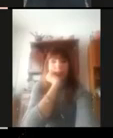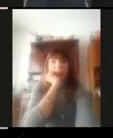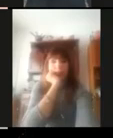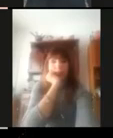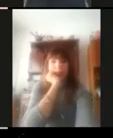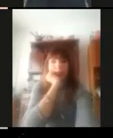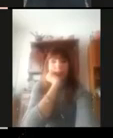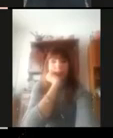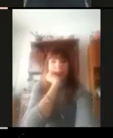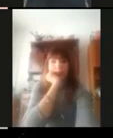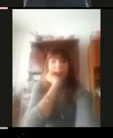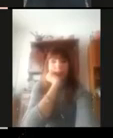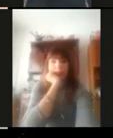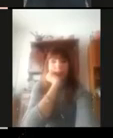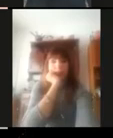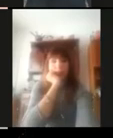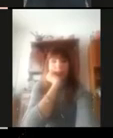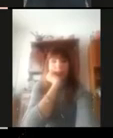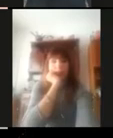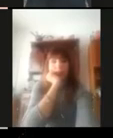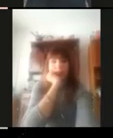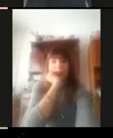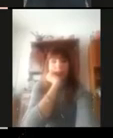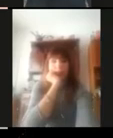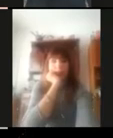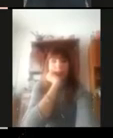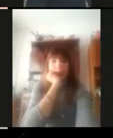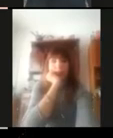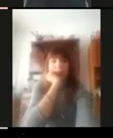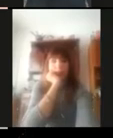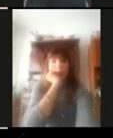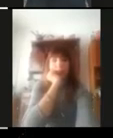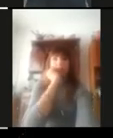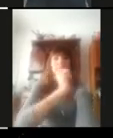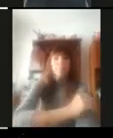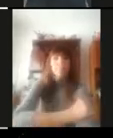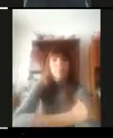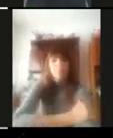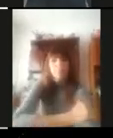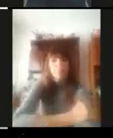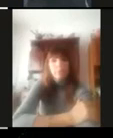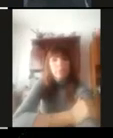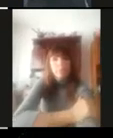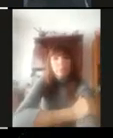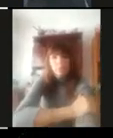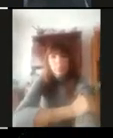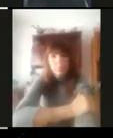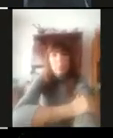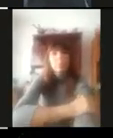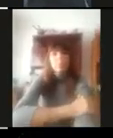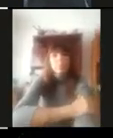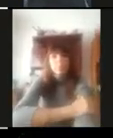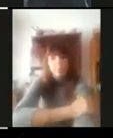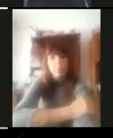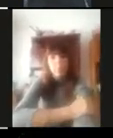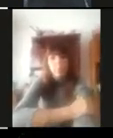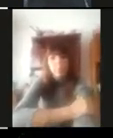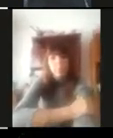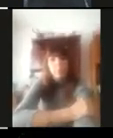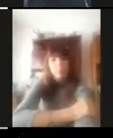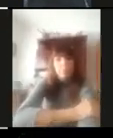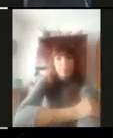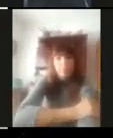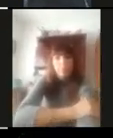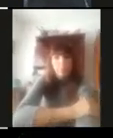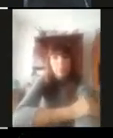primaria en nuestro país la educación formal continúa en donde podría ser